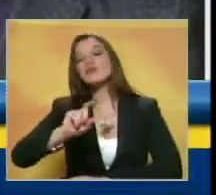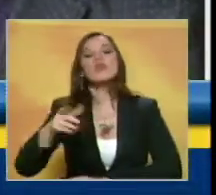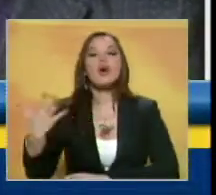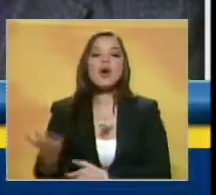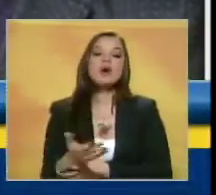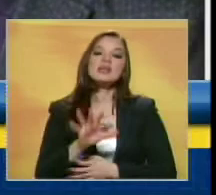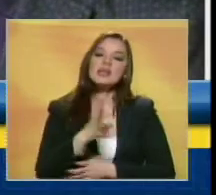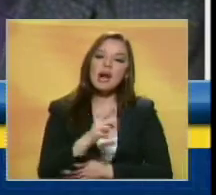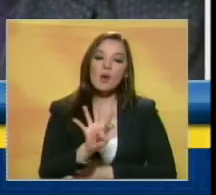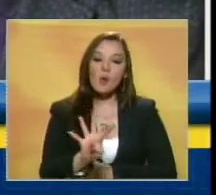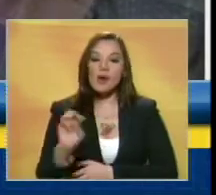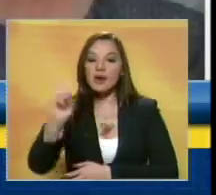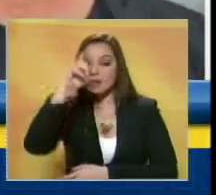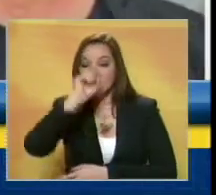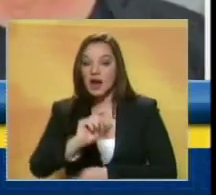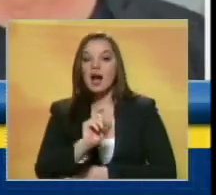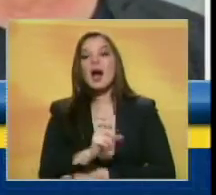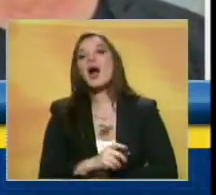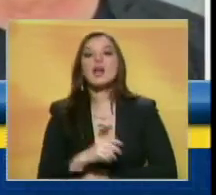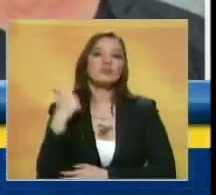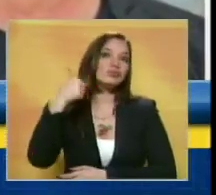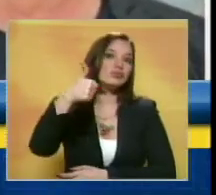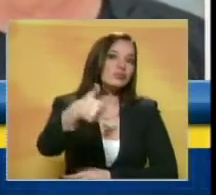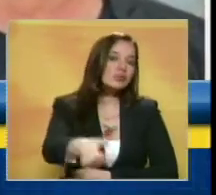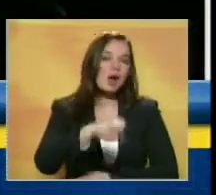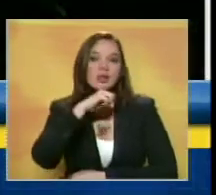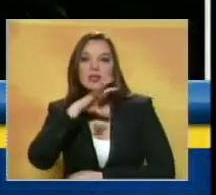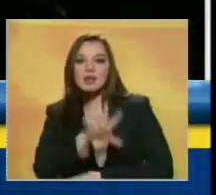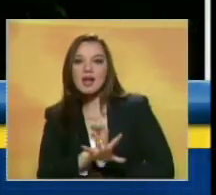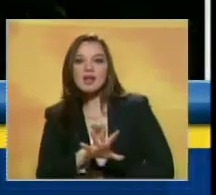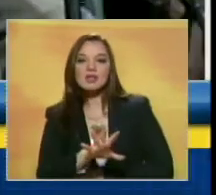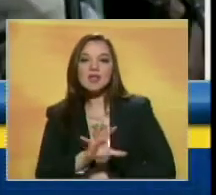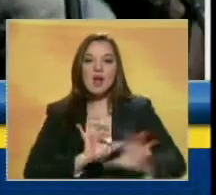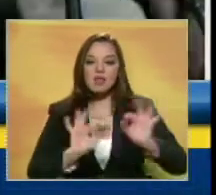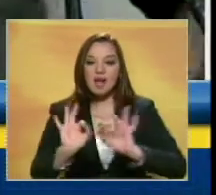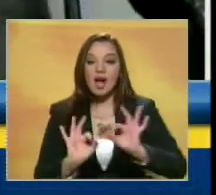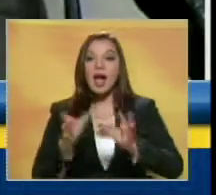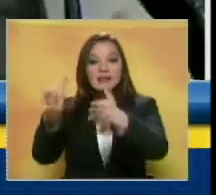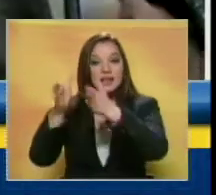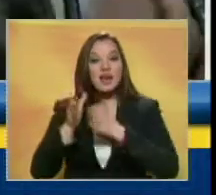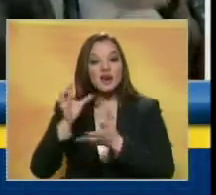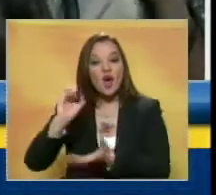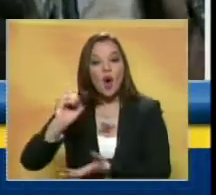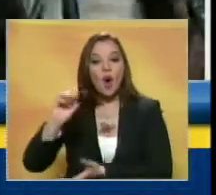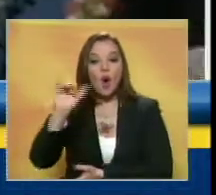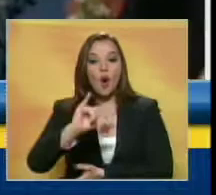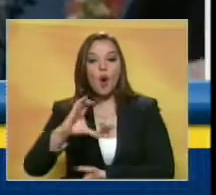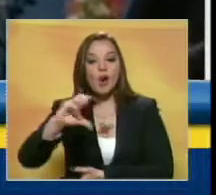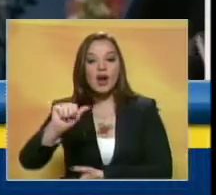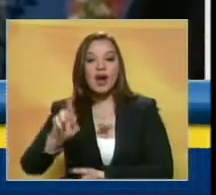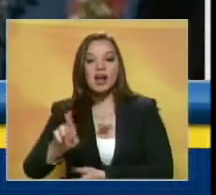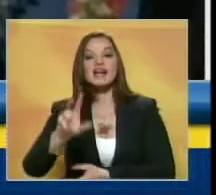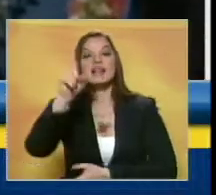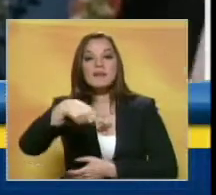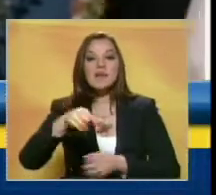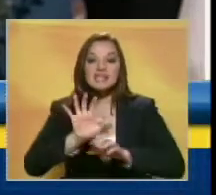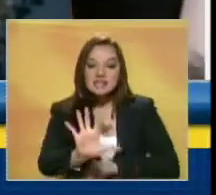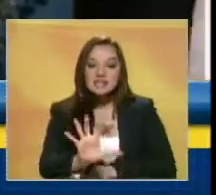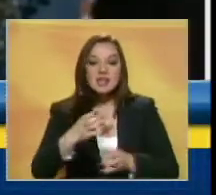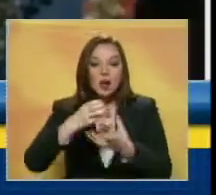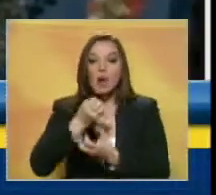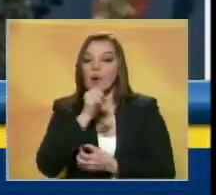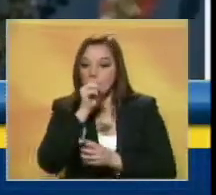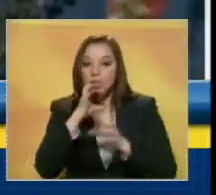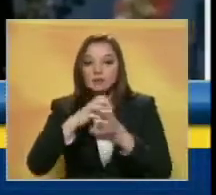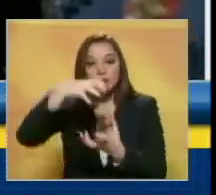casi 40 años de una ilustre carrera artística, en donde se ganó un Oscar y 5 Globos de Oro. Recordemos que el